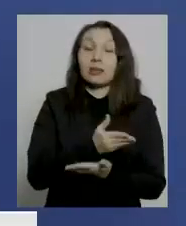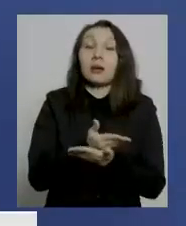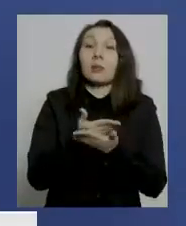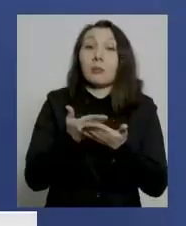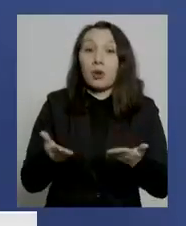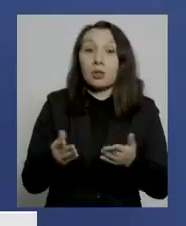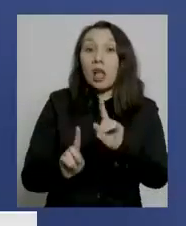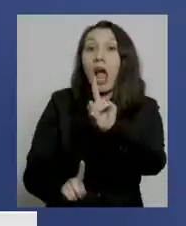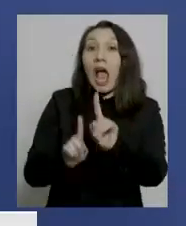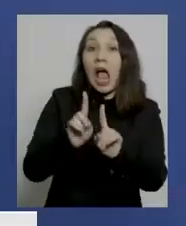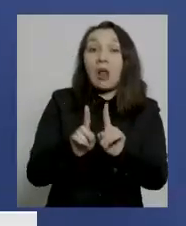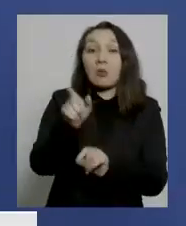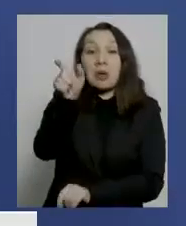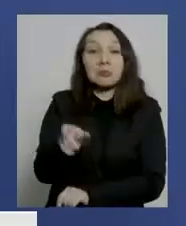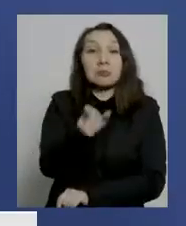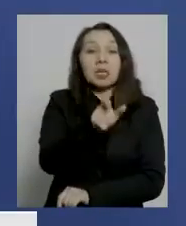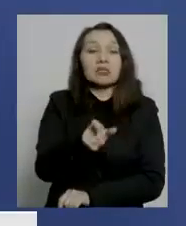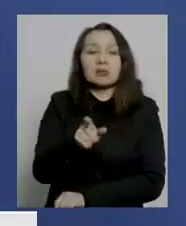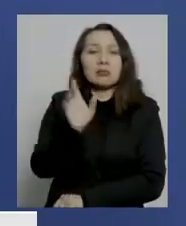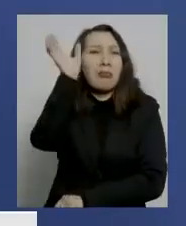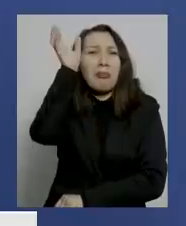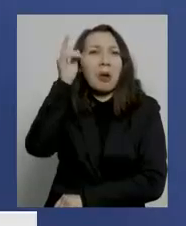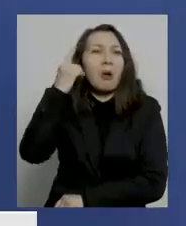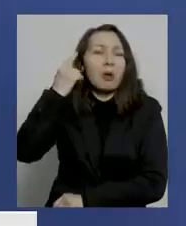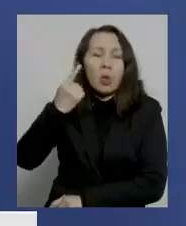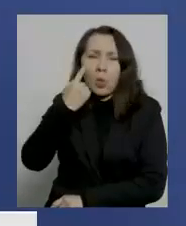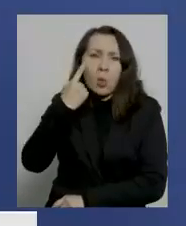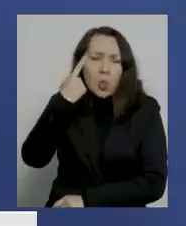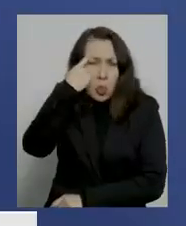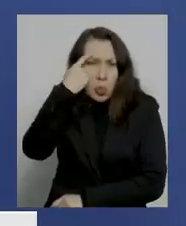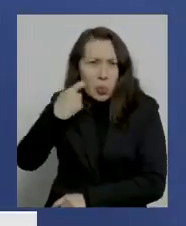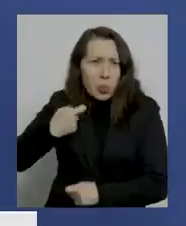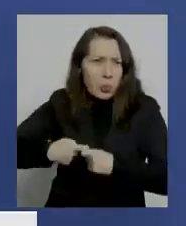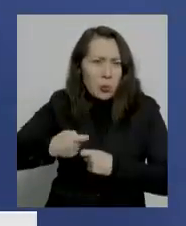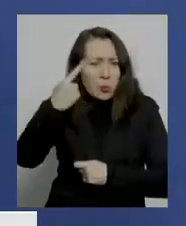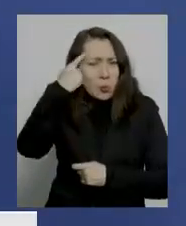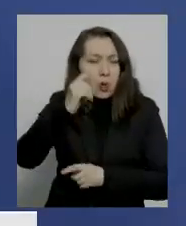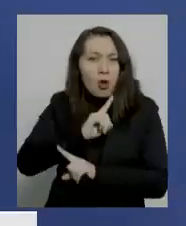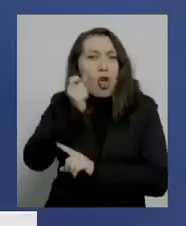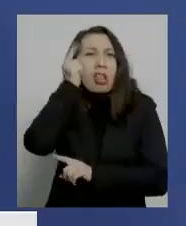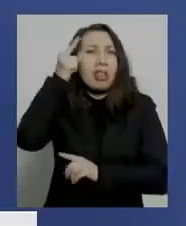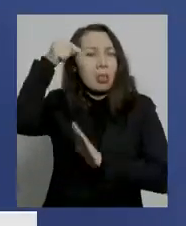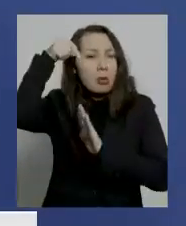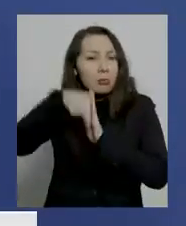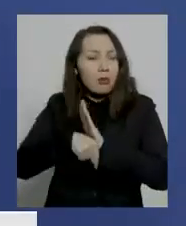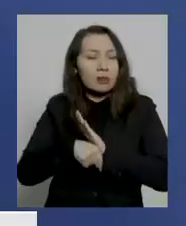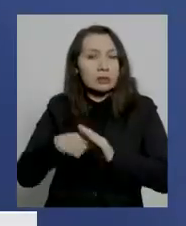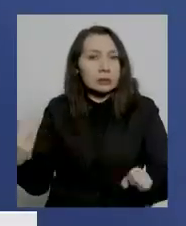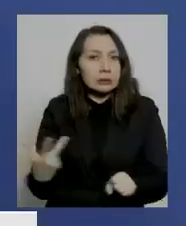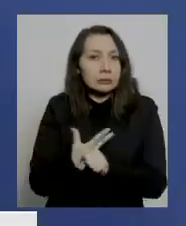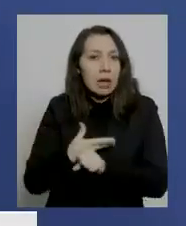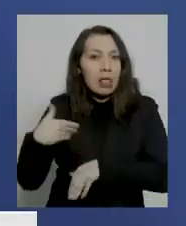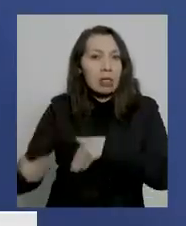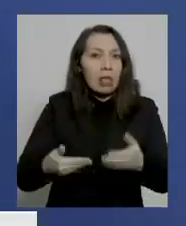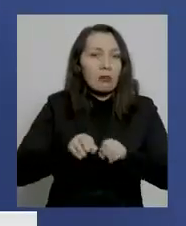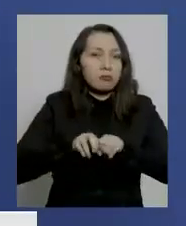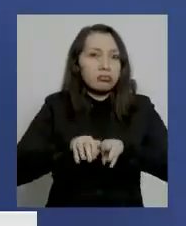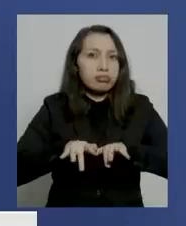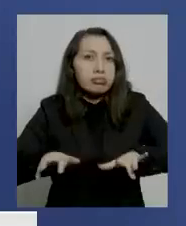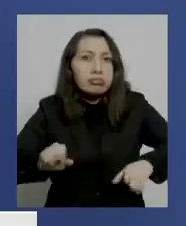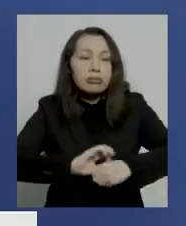tanto, a aquellos que no entienden la profundidad del daño que causa esta